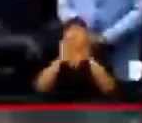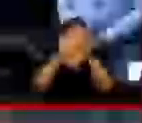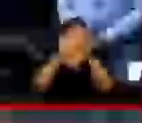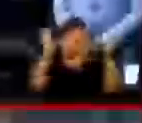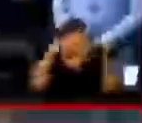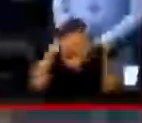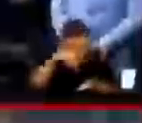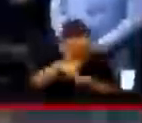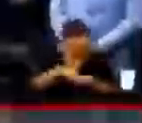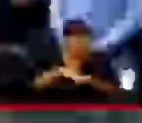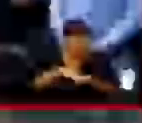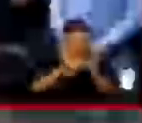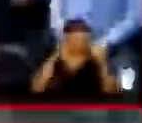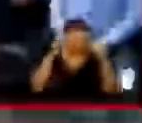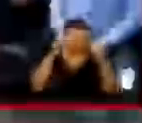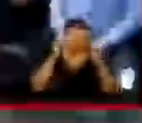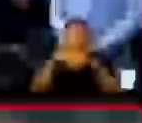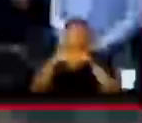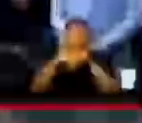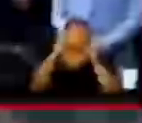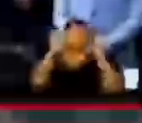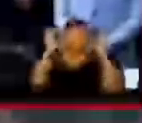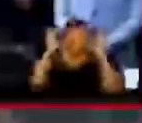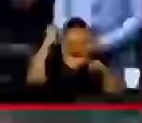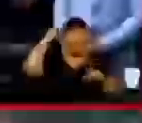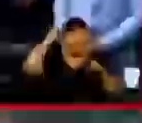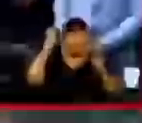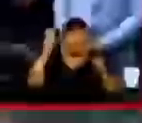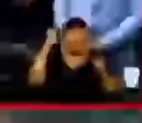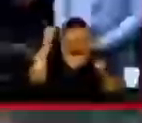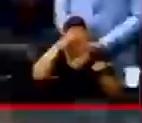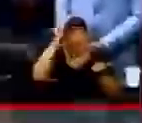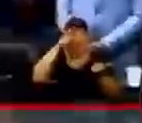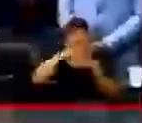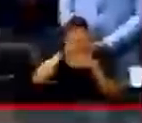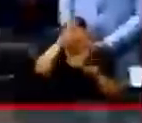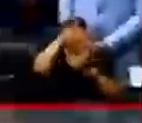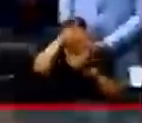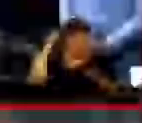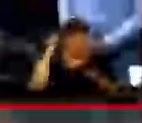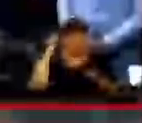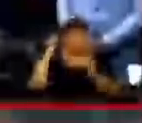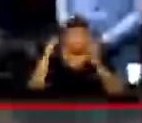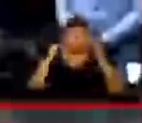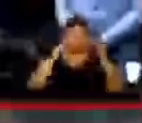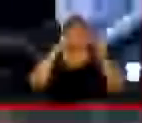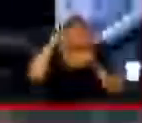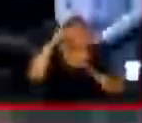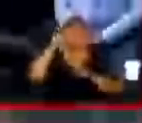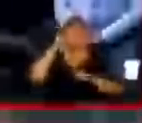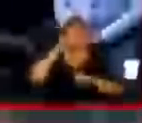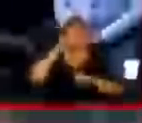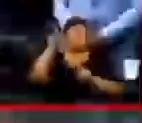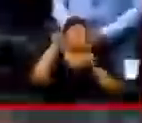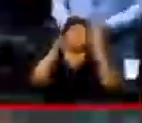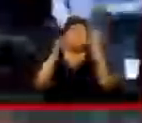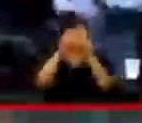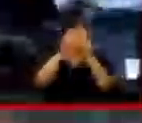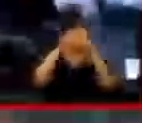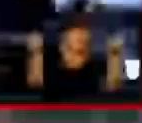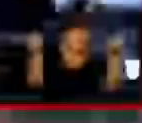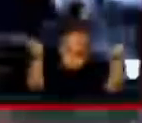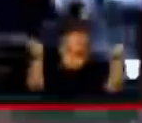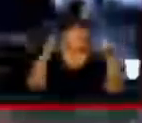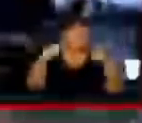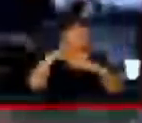con eso, con la sensación de parte de muchos en el mercado de que la Argentina va a negociar con